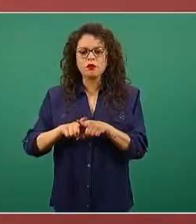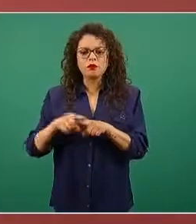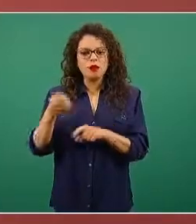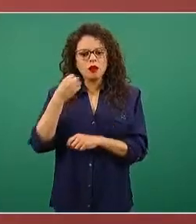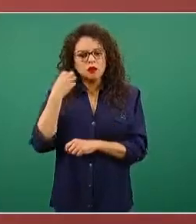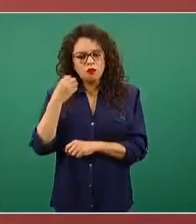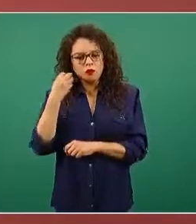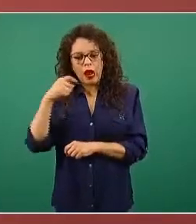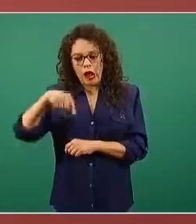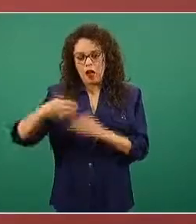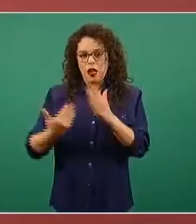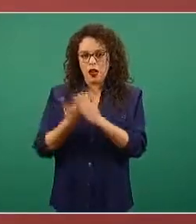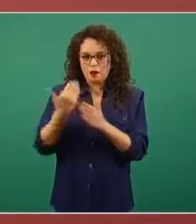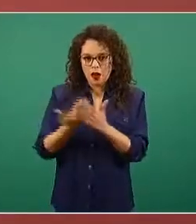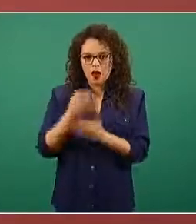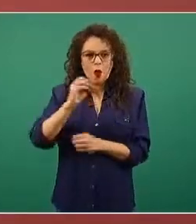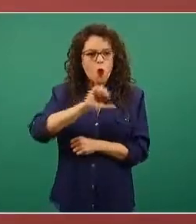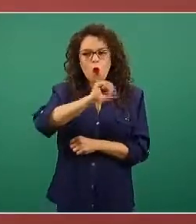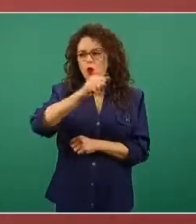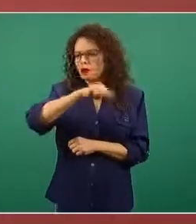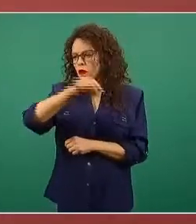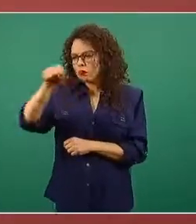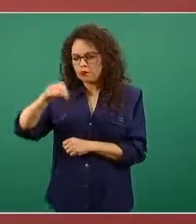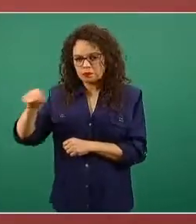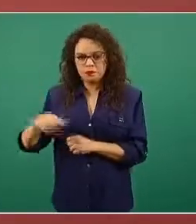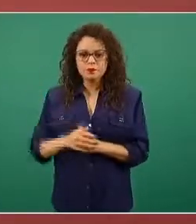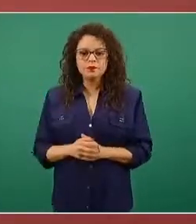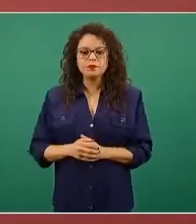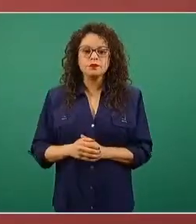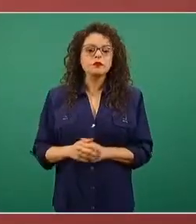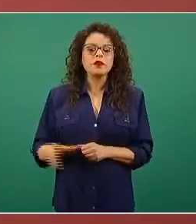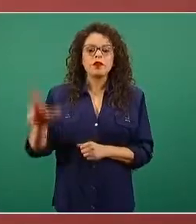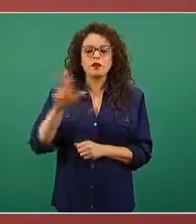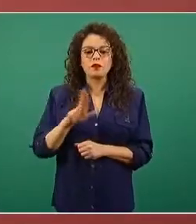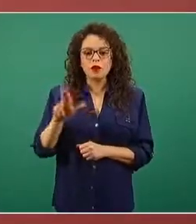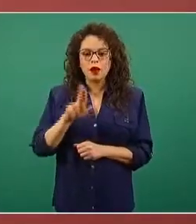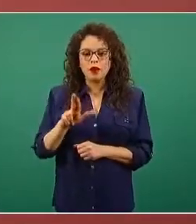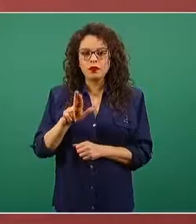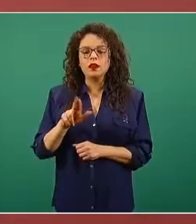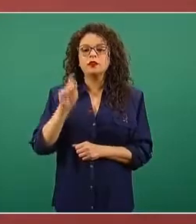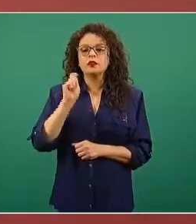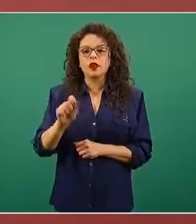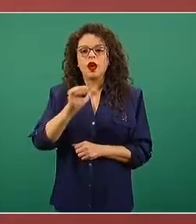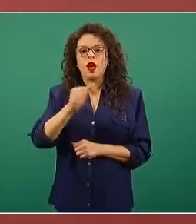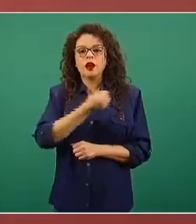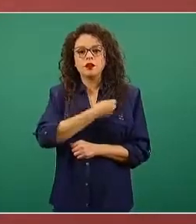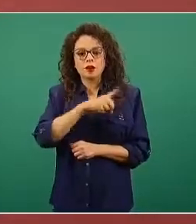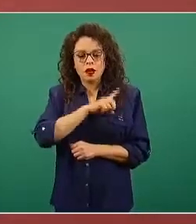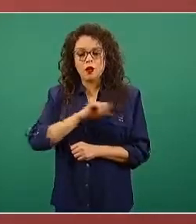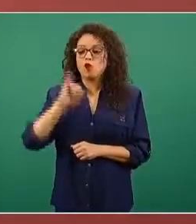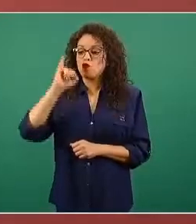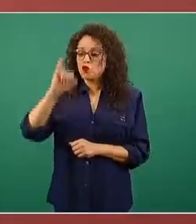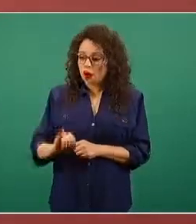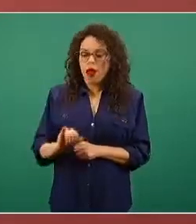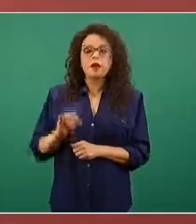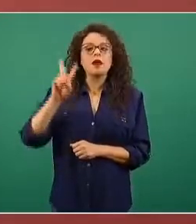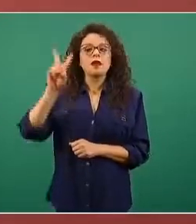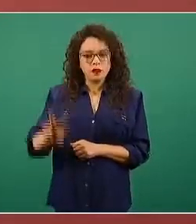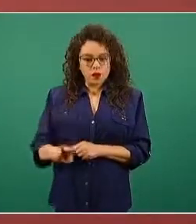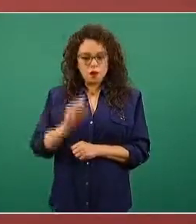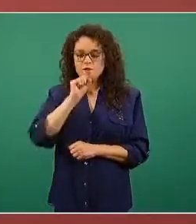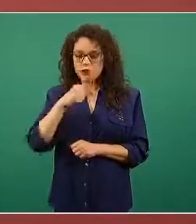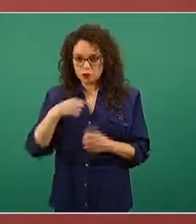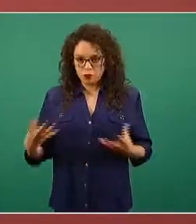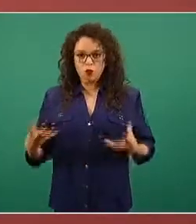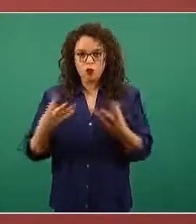conferencia matutina, el martes 19 en el Pulso de la Salud, después estuve el jueves y después estuve el viernes. Posteriormente el